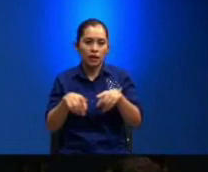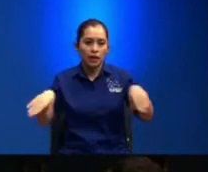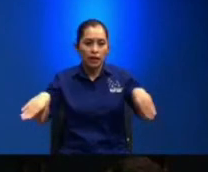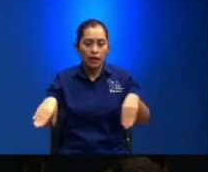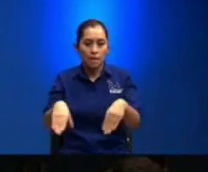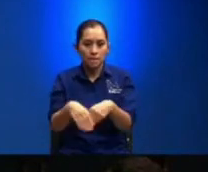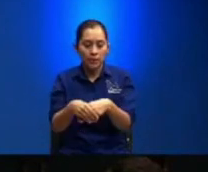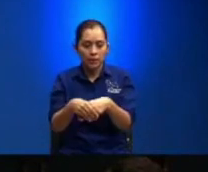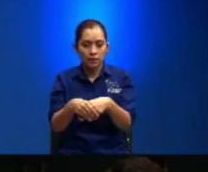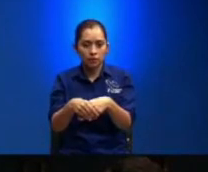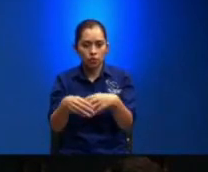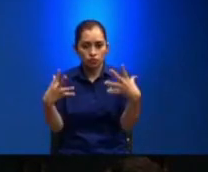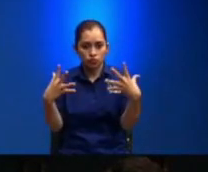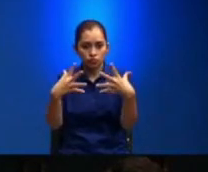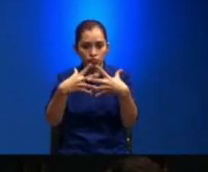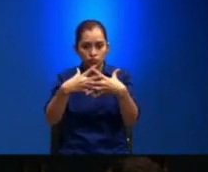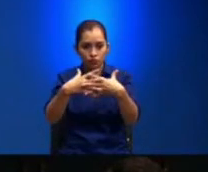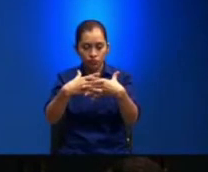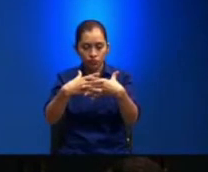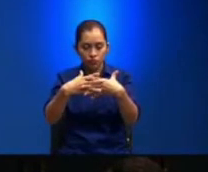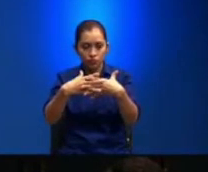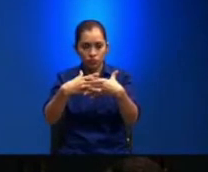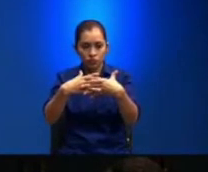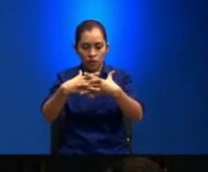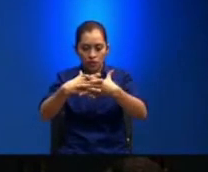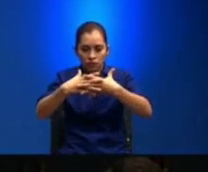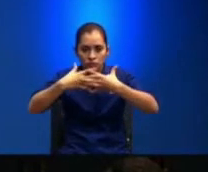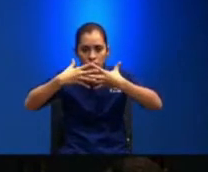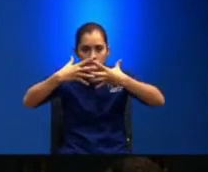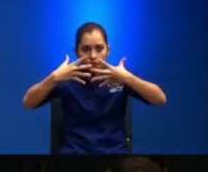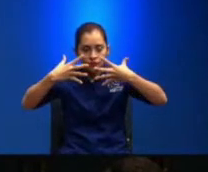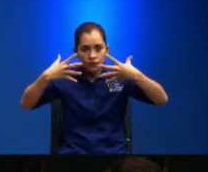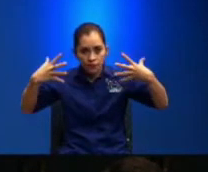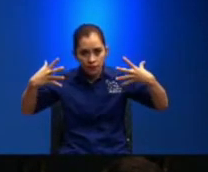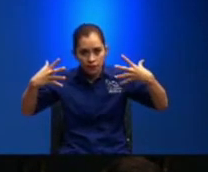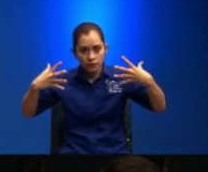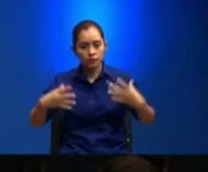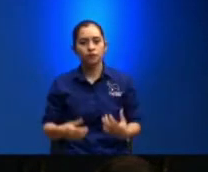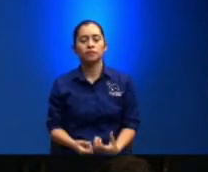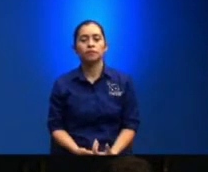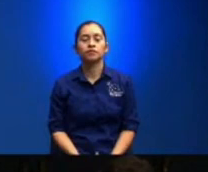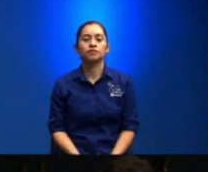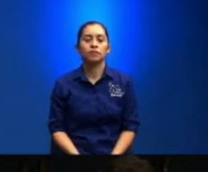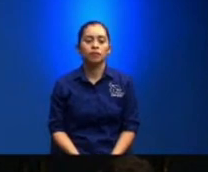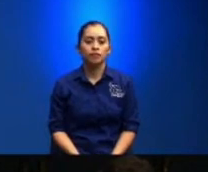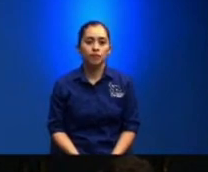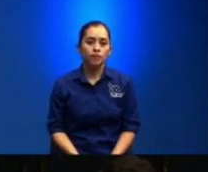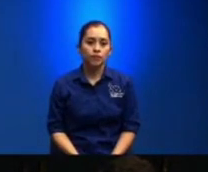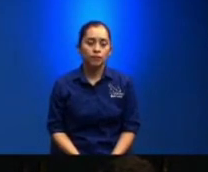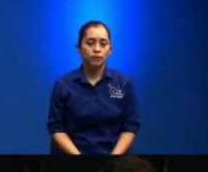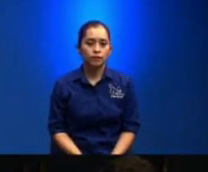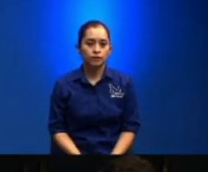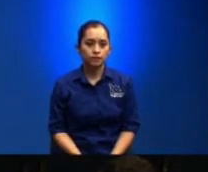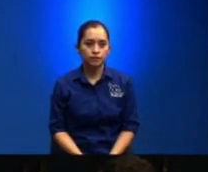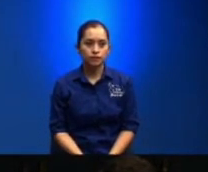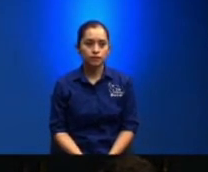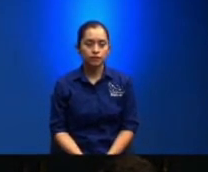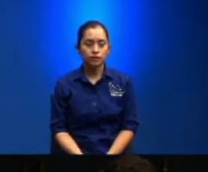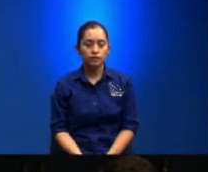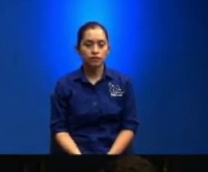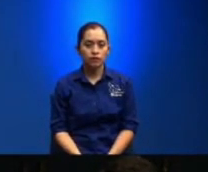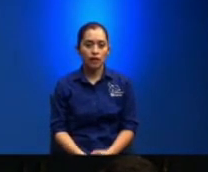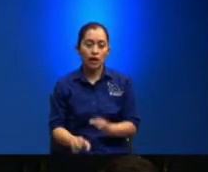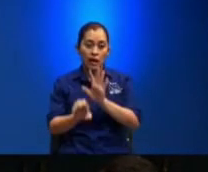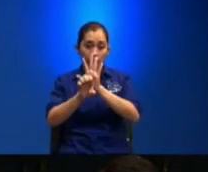aprendo bastante de nuestros connacionales y miren como les decimos con nacionales que se van como como inmigrantes